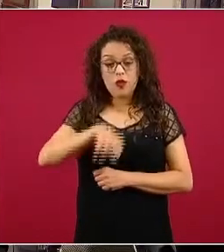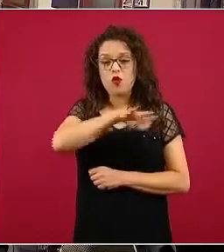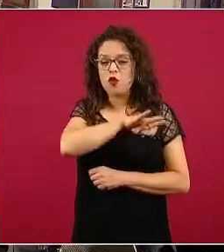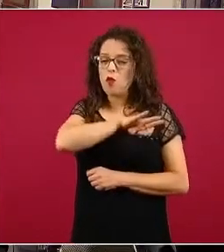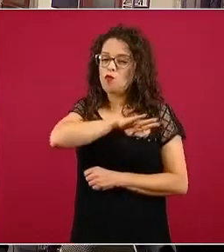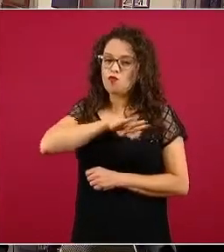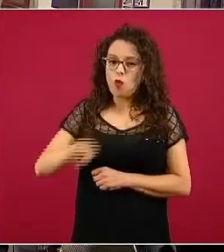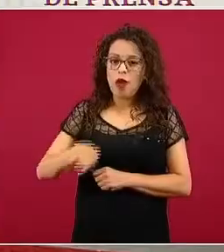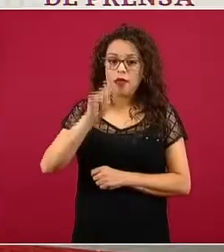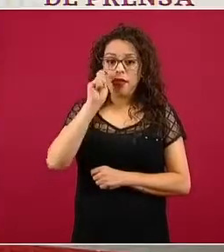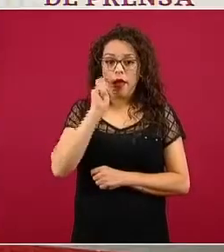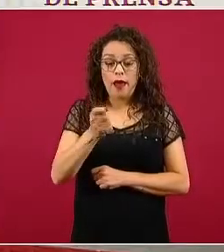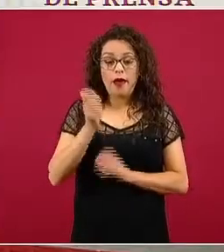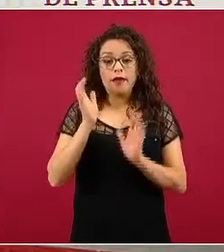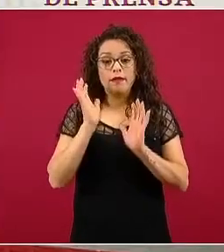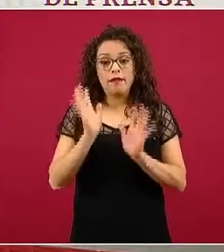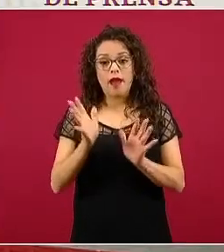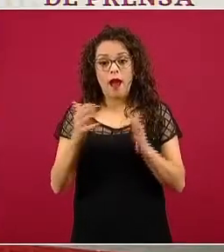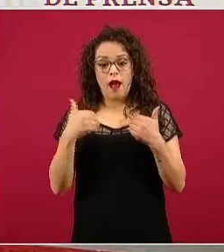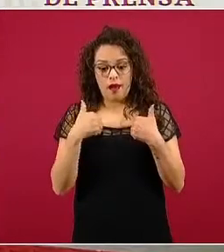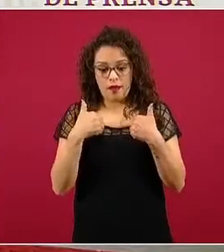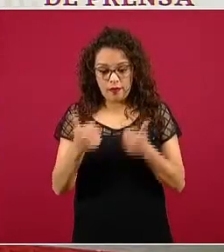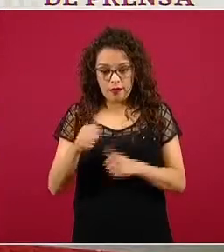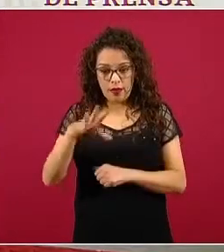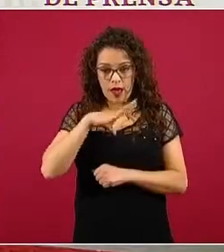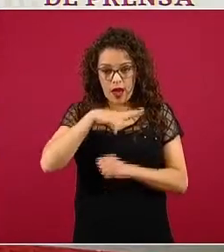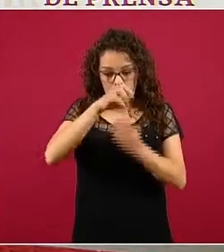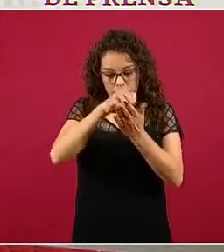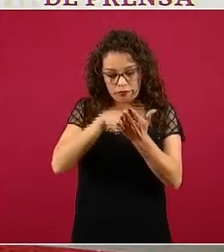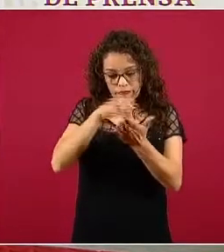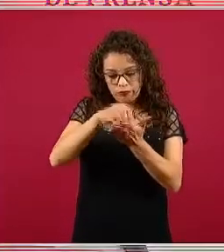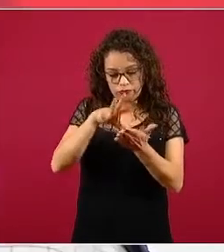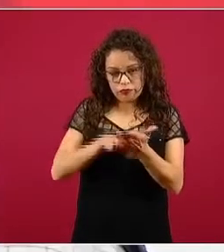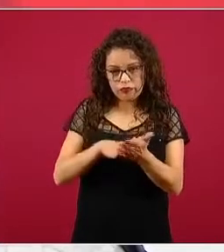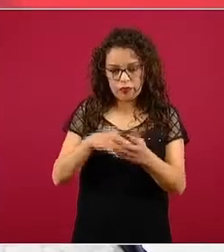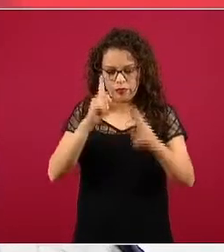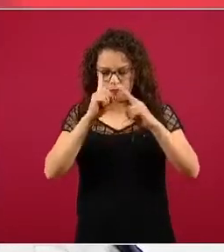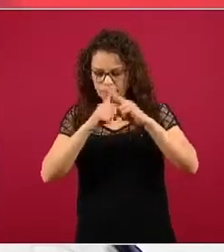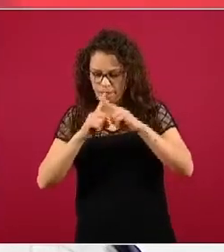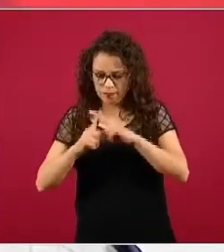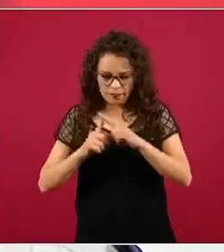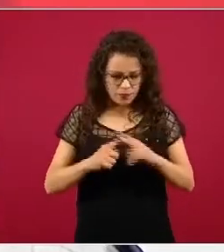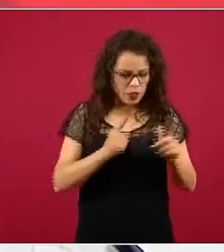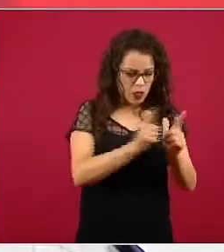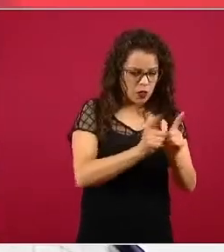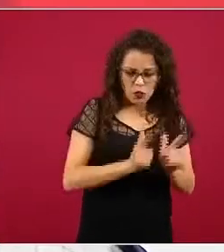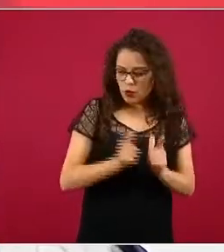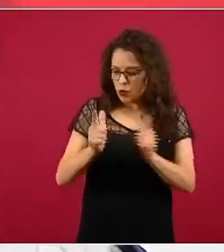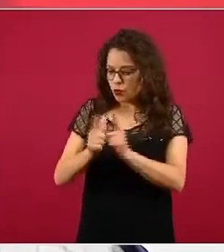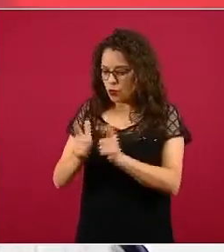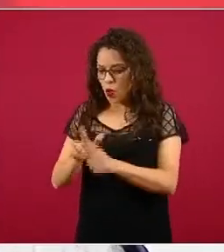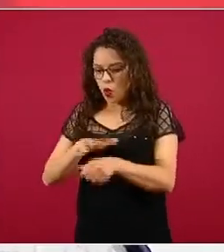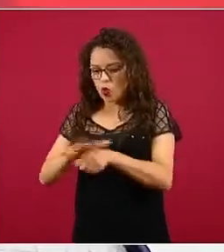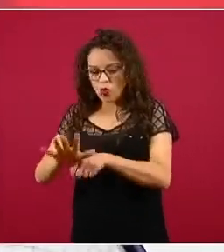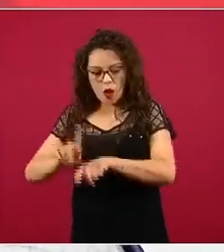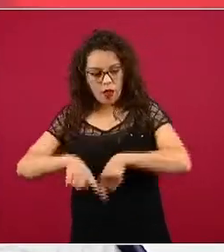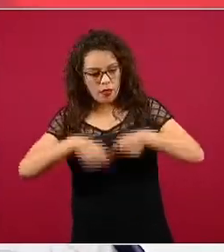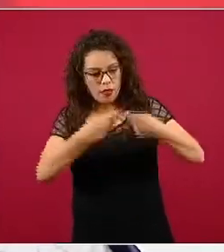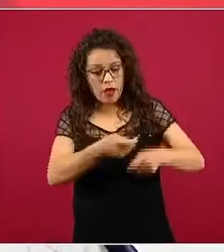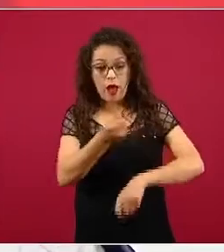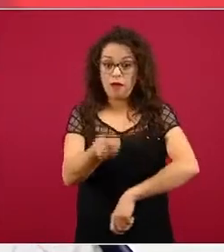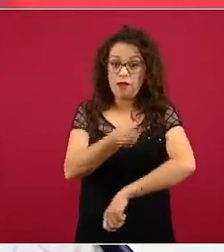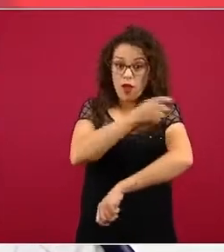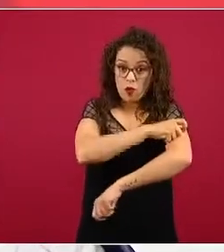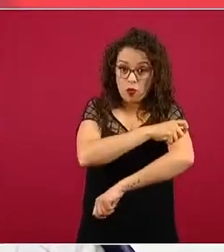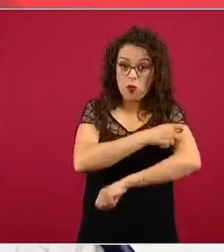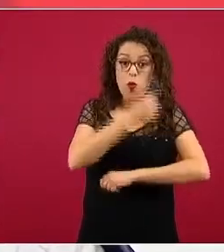la definición de su logística de vacunación, de los grupos a los cuales se va a llevar la vacuna, y para cada una